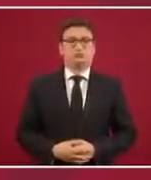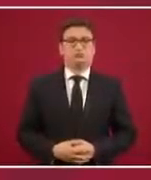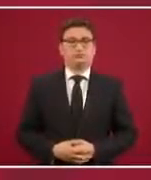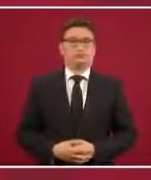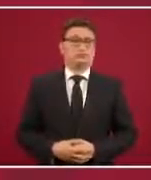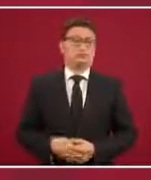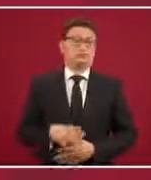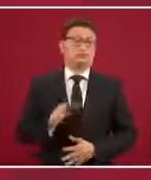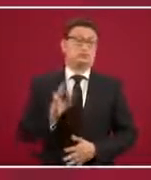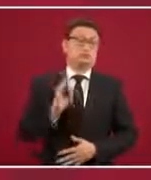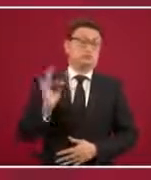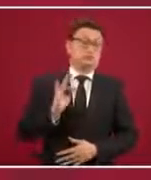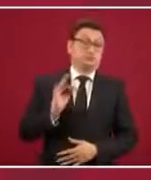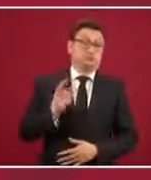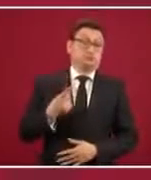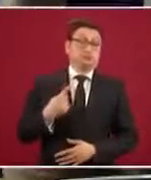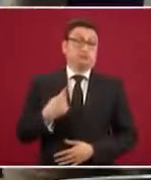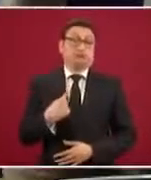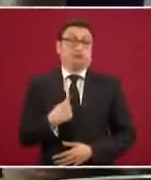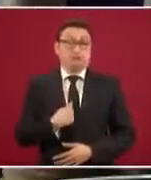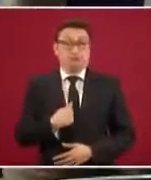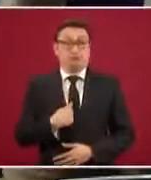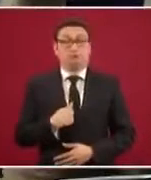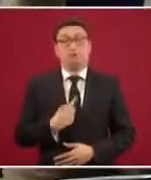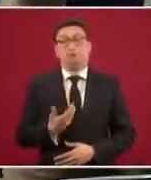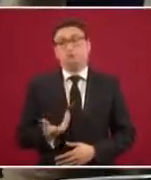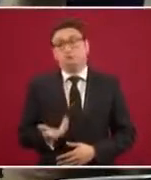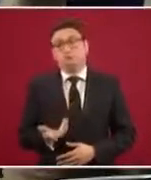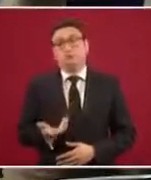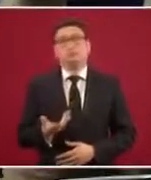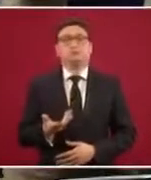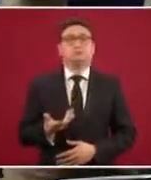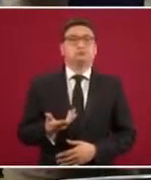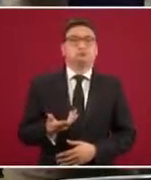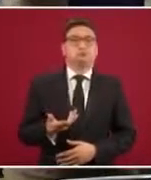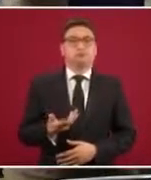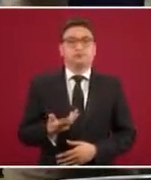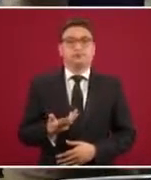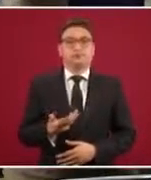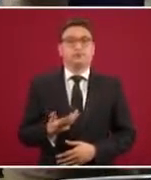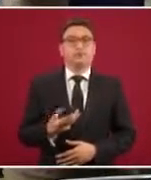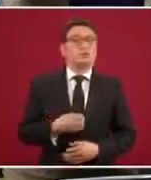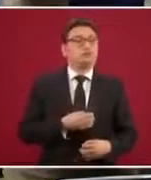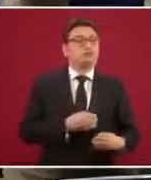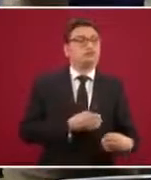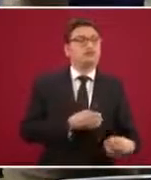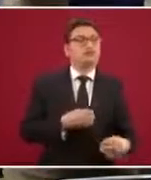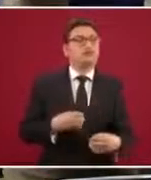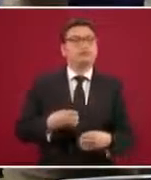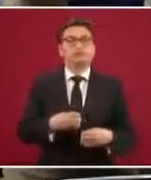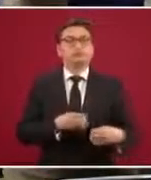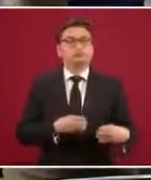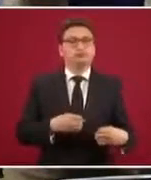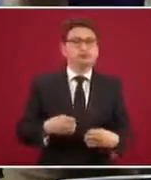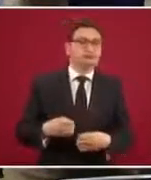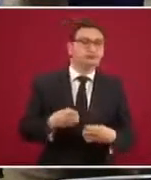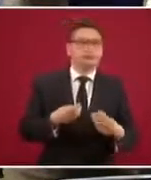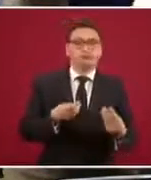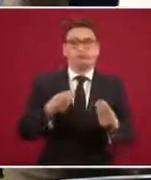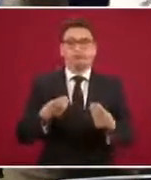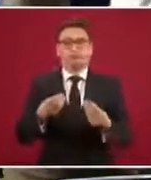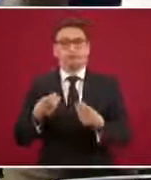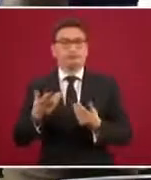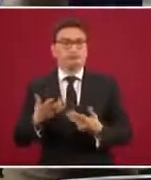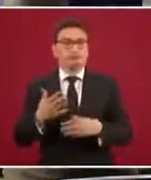A lo mejor yo, como estoy ahora muy atareado, más de